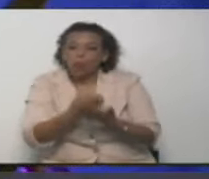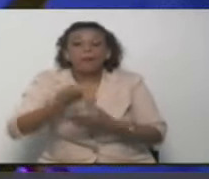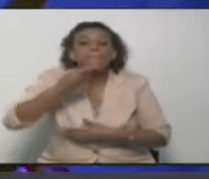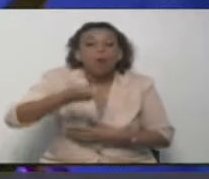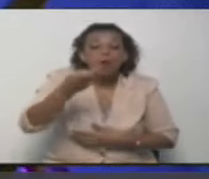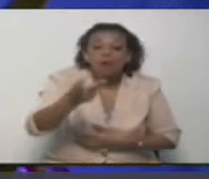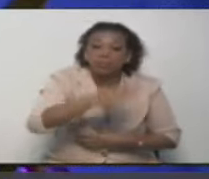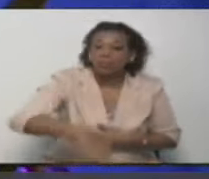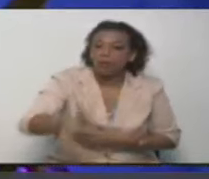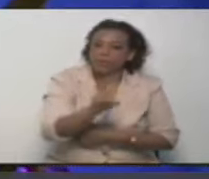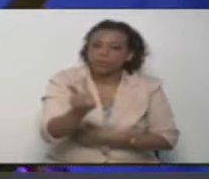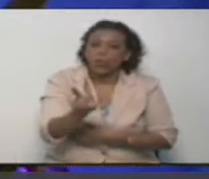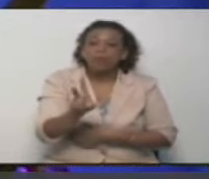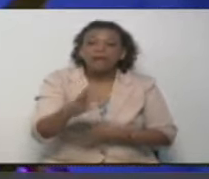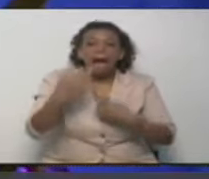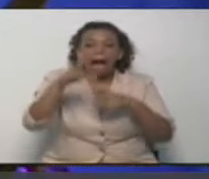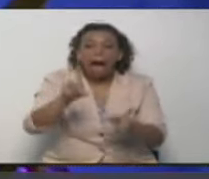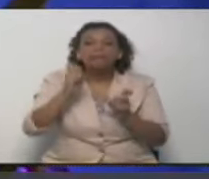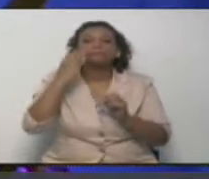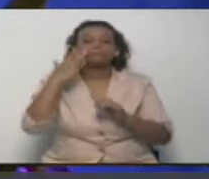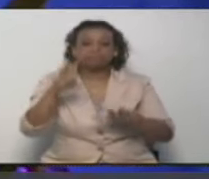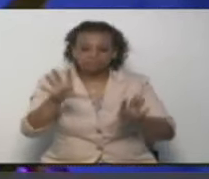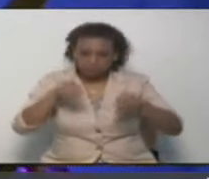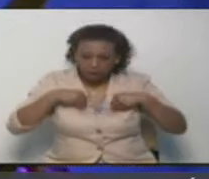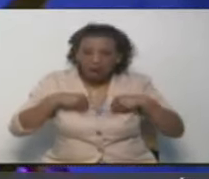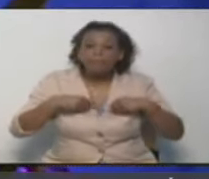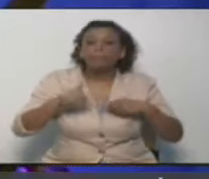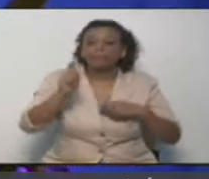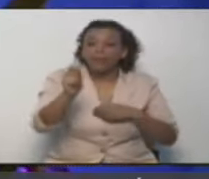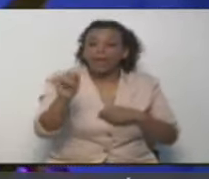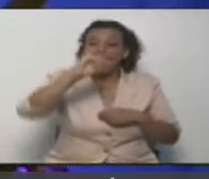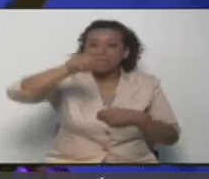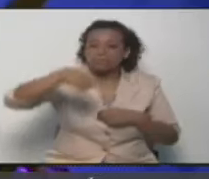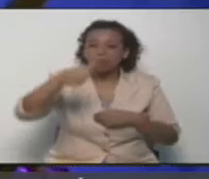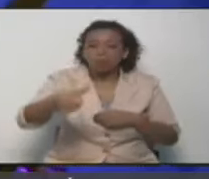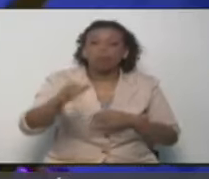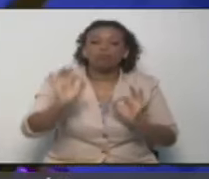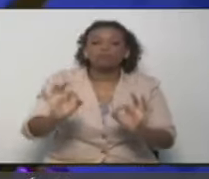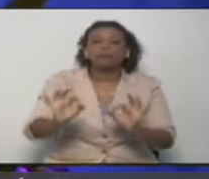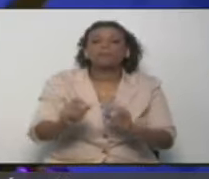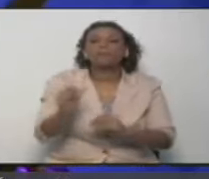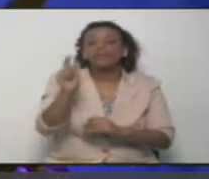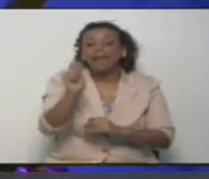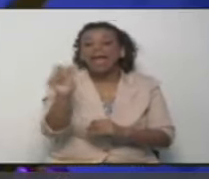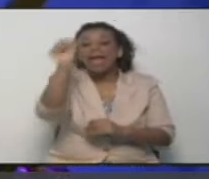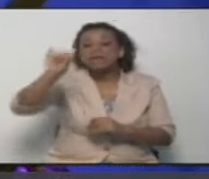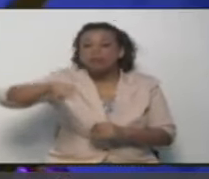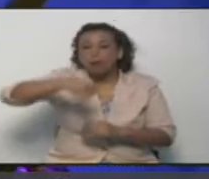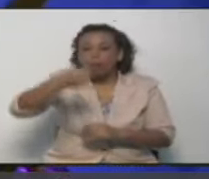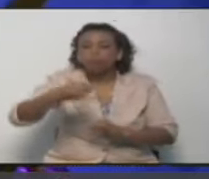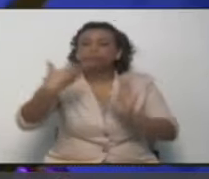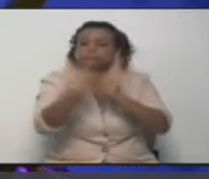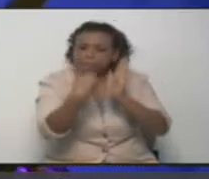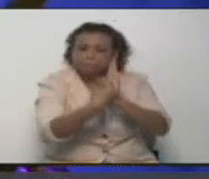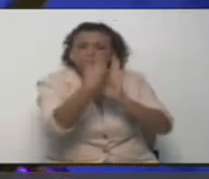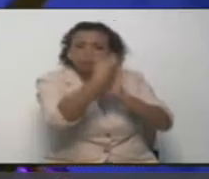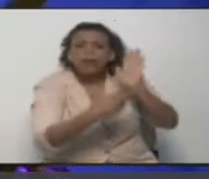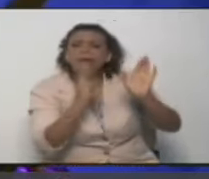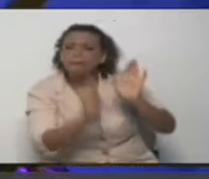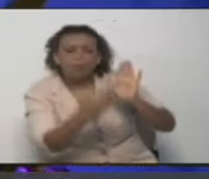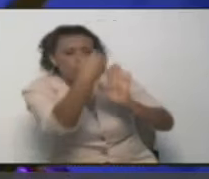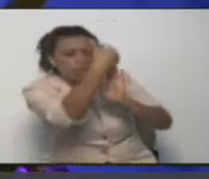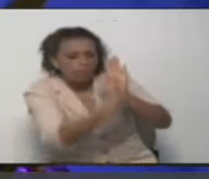del país, acatar la decisión soberana de la Sala Constitucional y que siga el camino, que siga